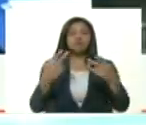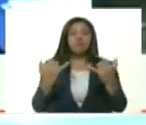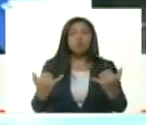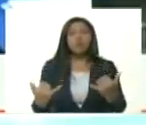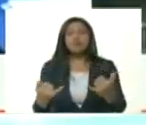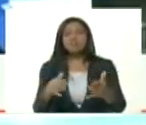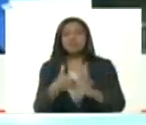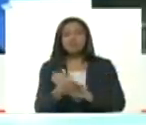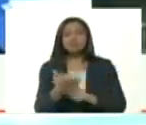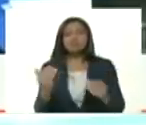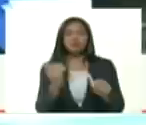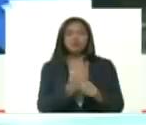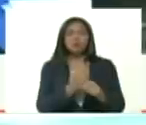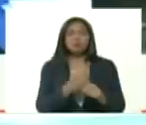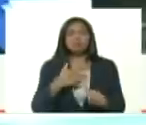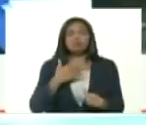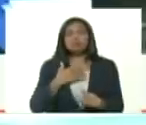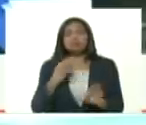se encuentra